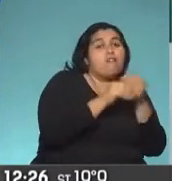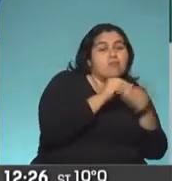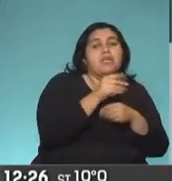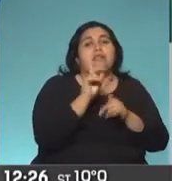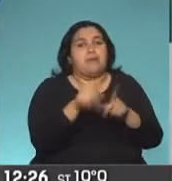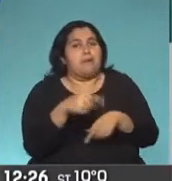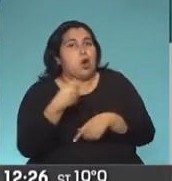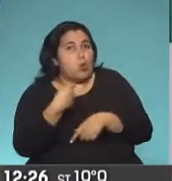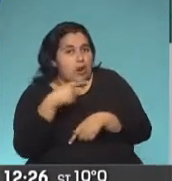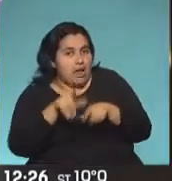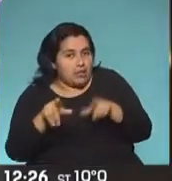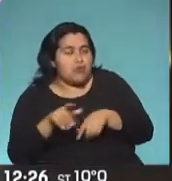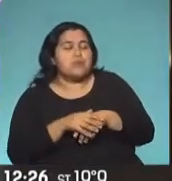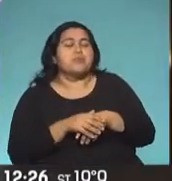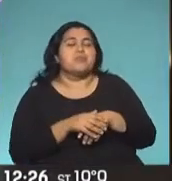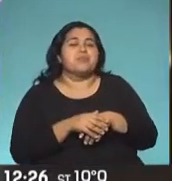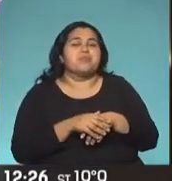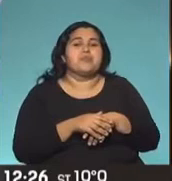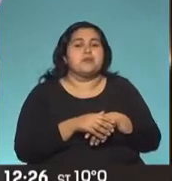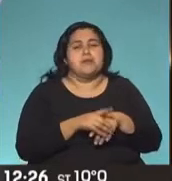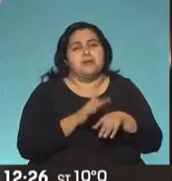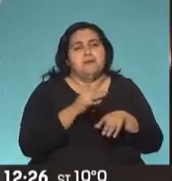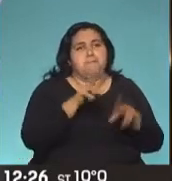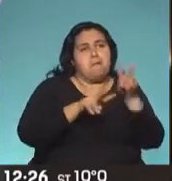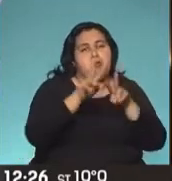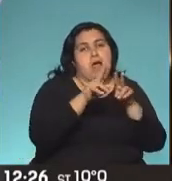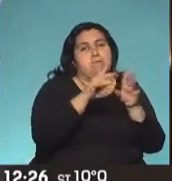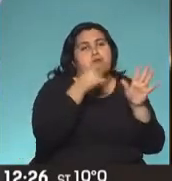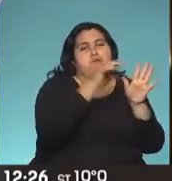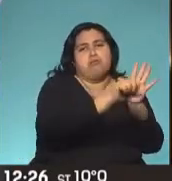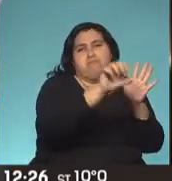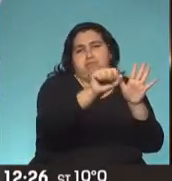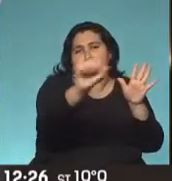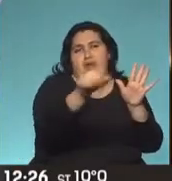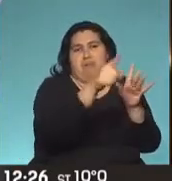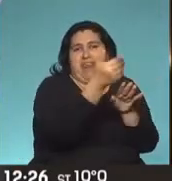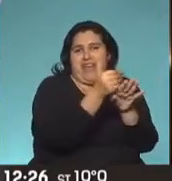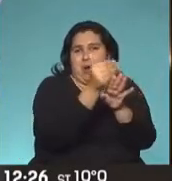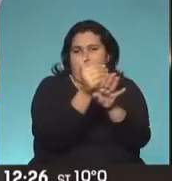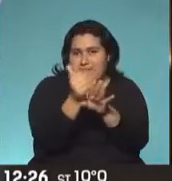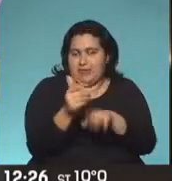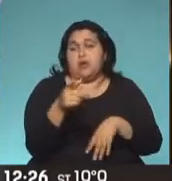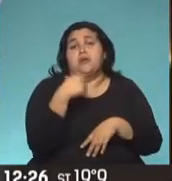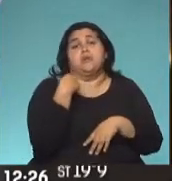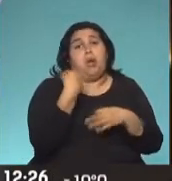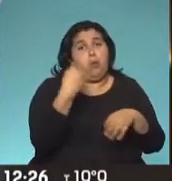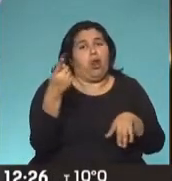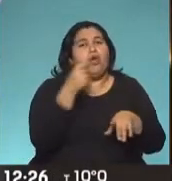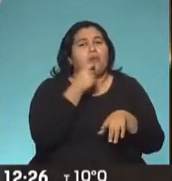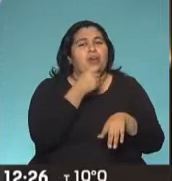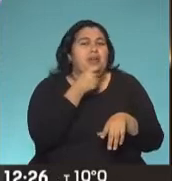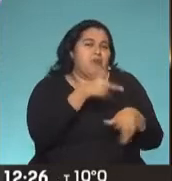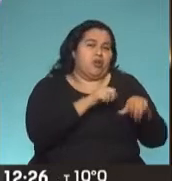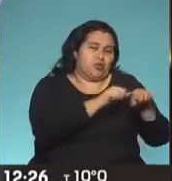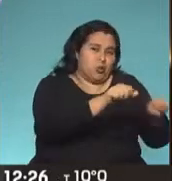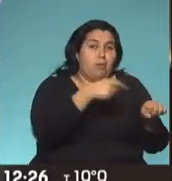asignaciones y bueno fuimos a buscar los descuentos en esos comercios y está muy bueno porque si vos vas y compras por ejemplo en el supermercado